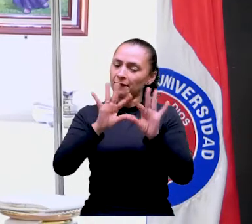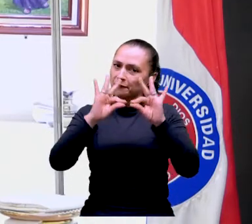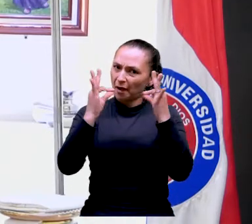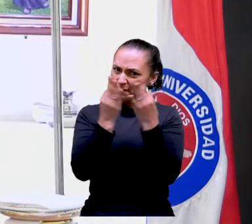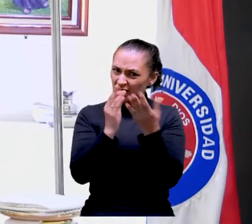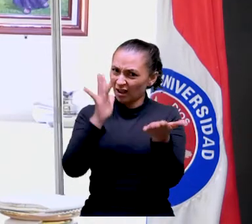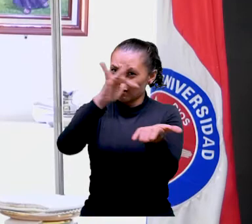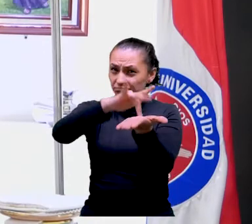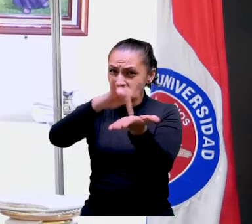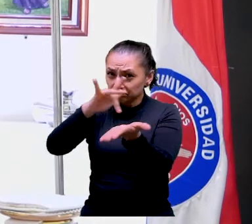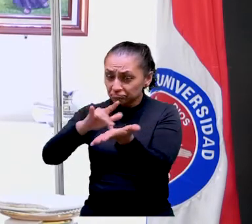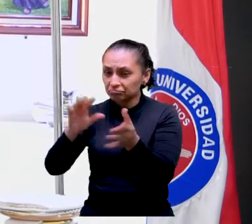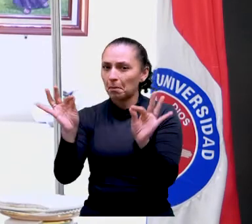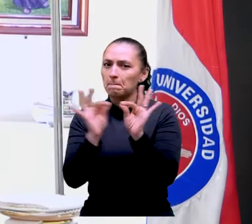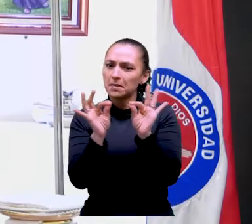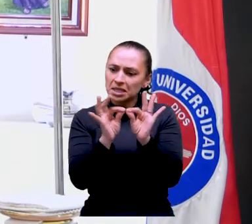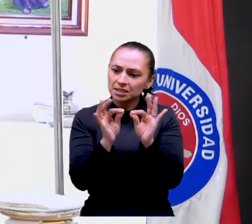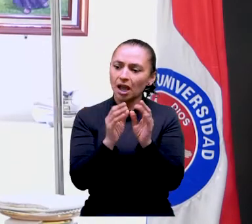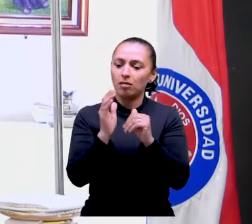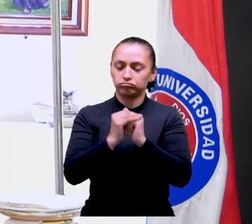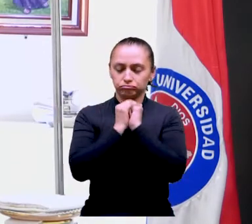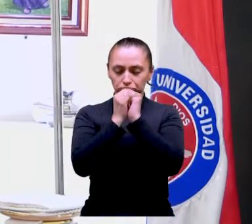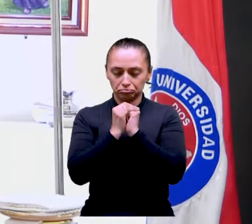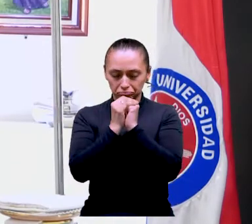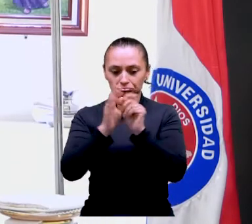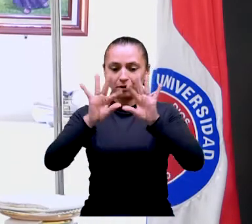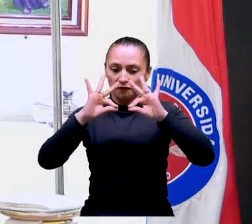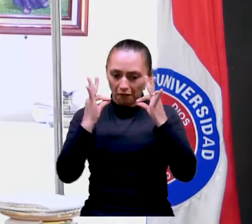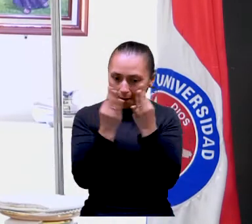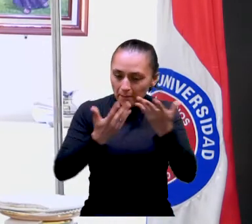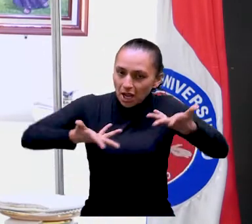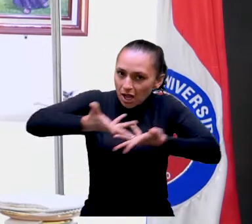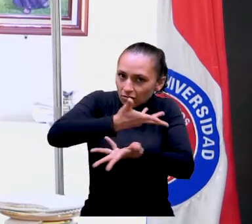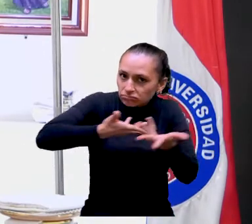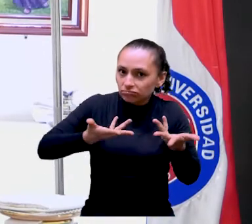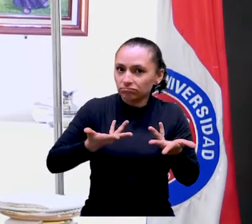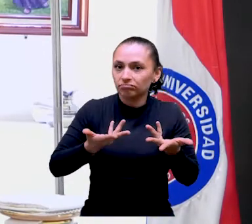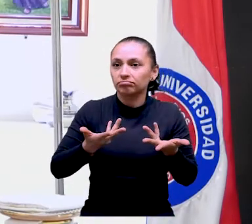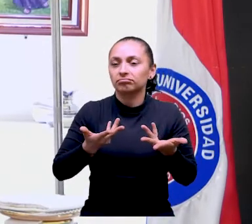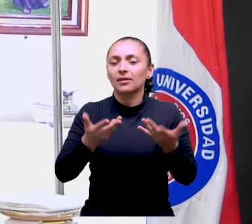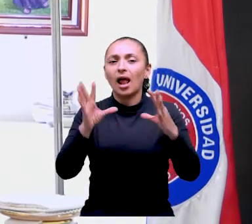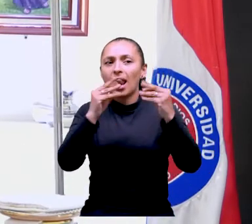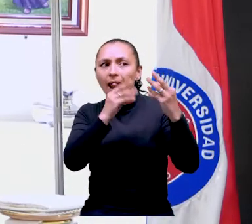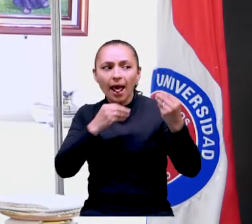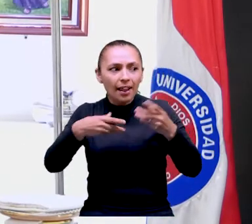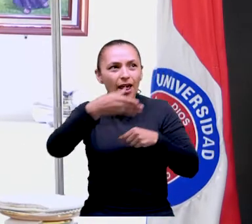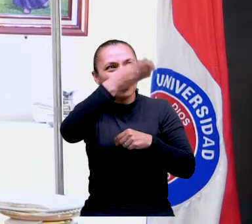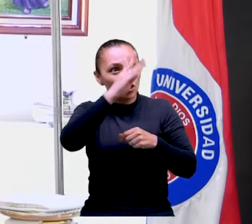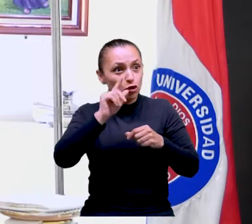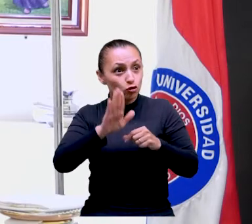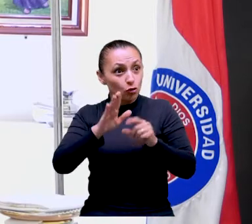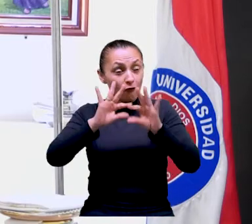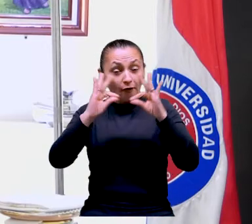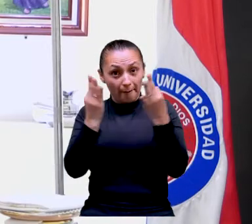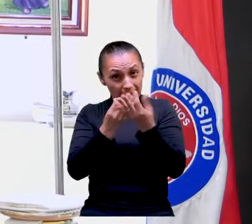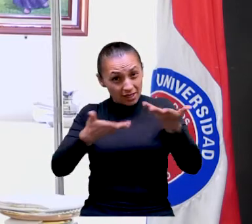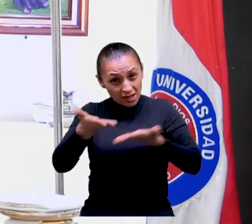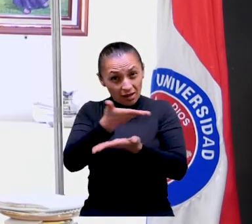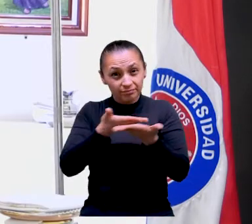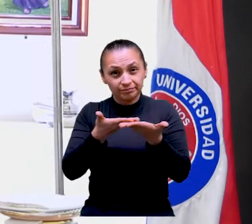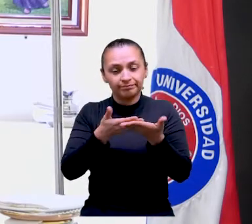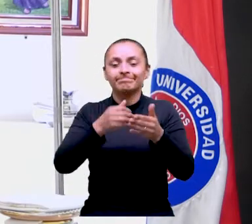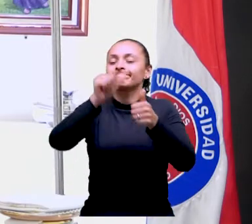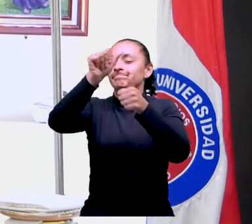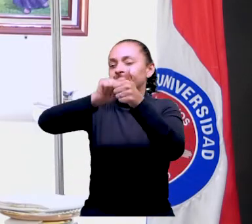jesús será que mi familia si va a la eucaristía si oramos en familia si hablamos